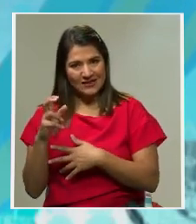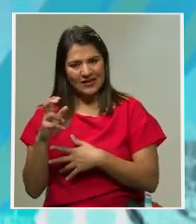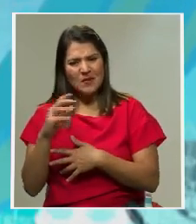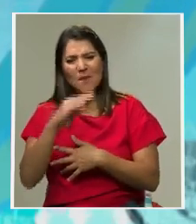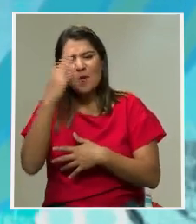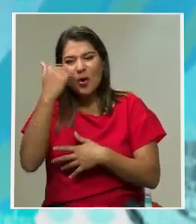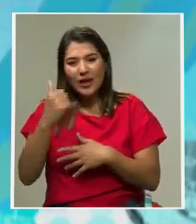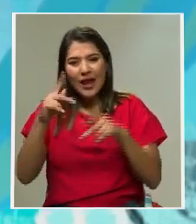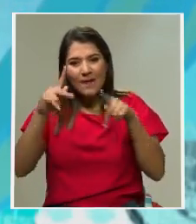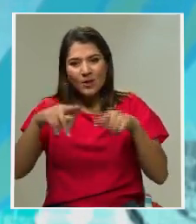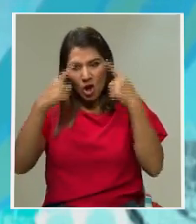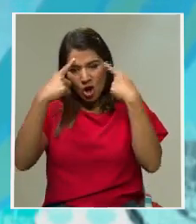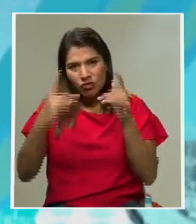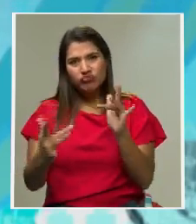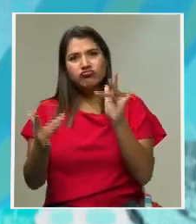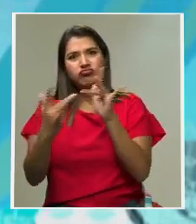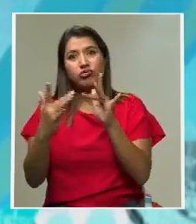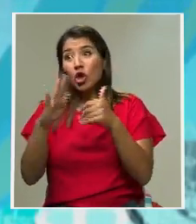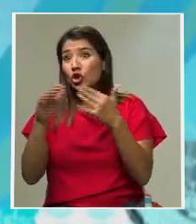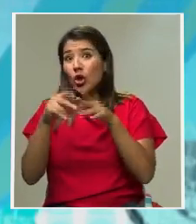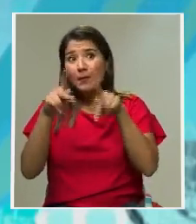y comentando series.